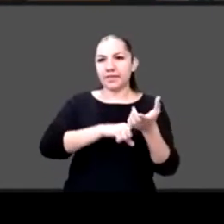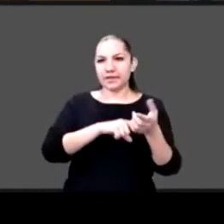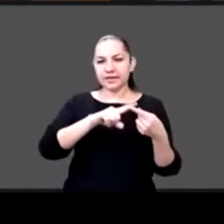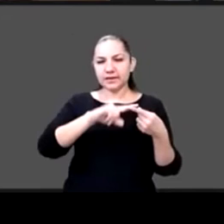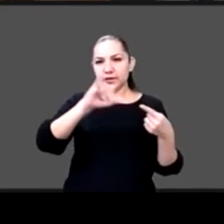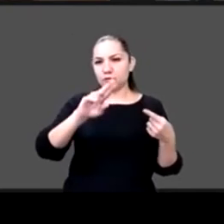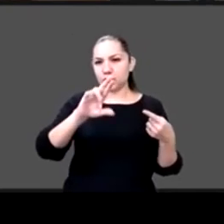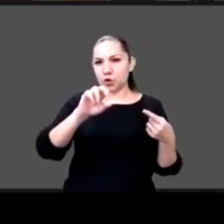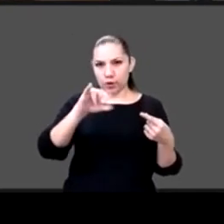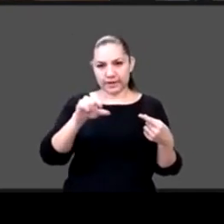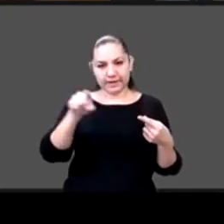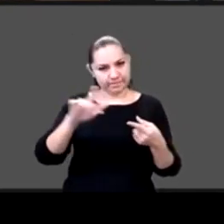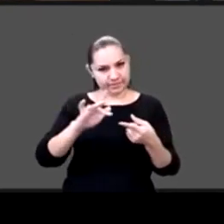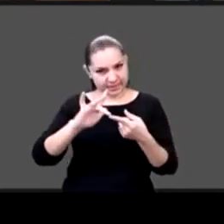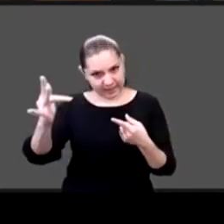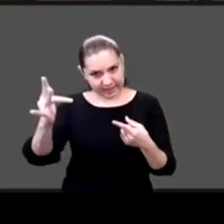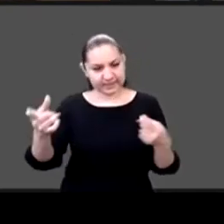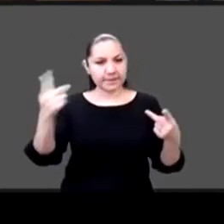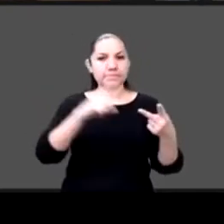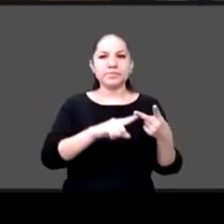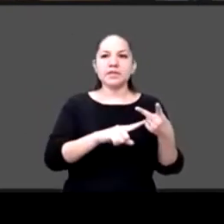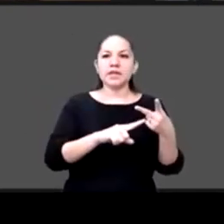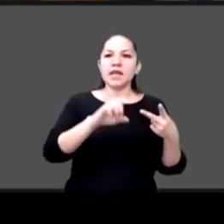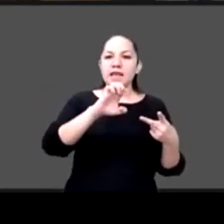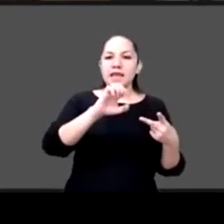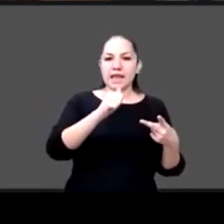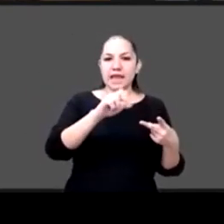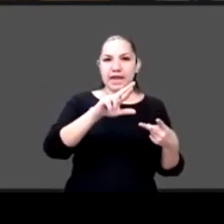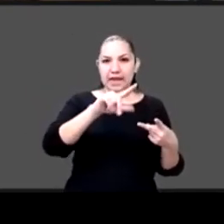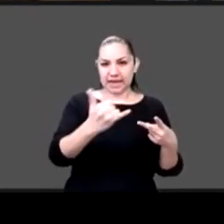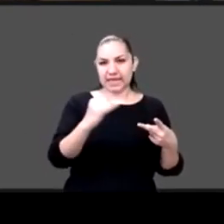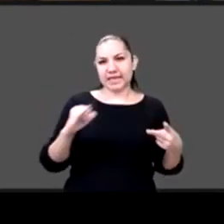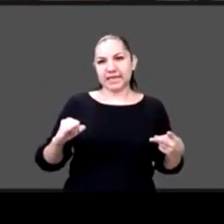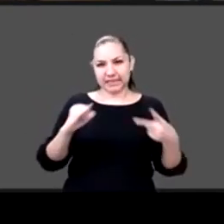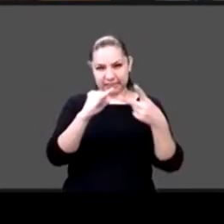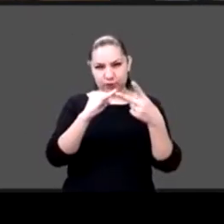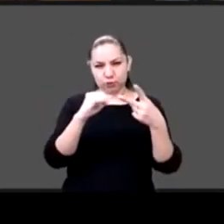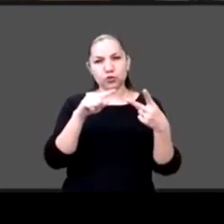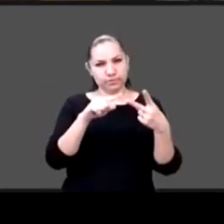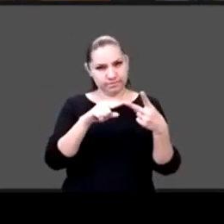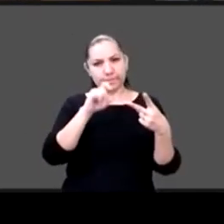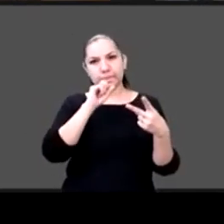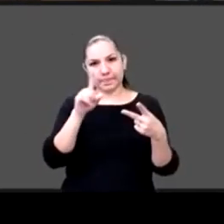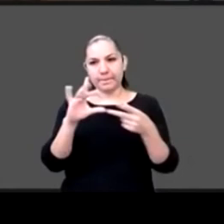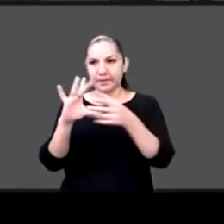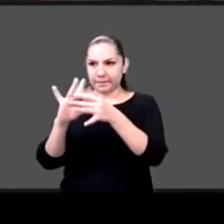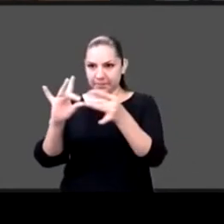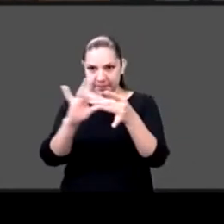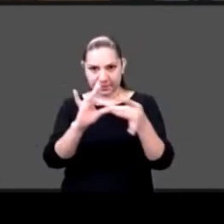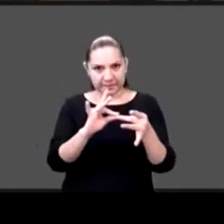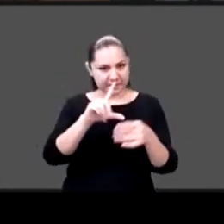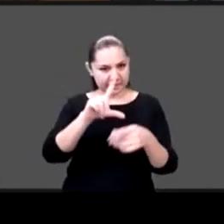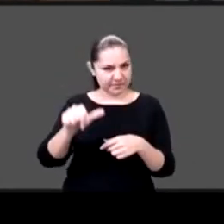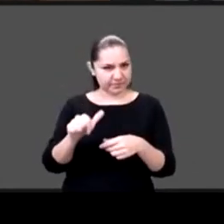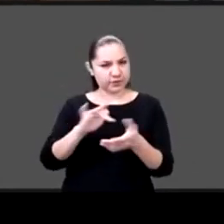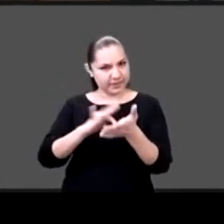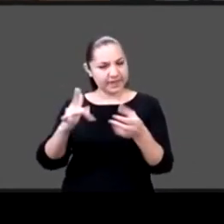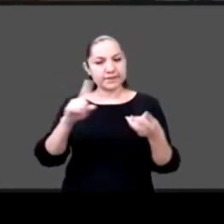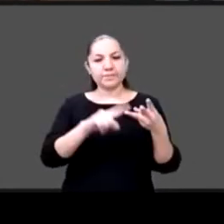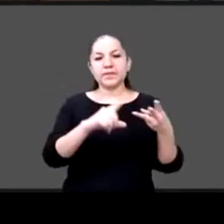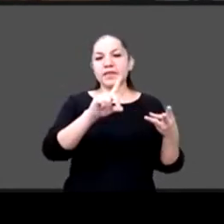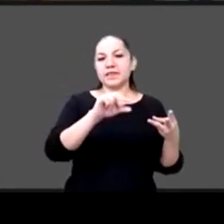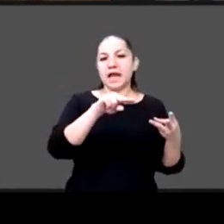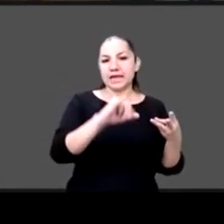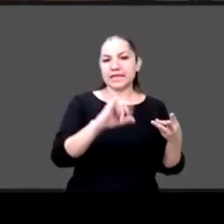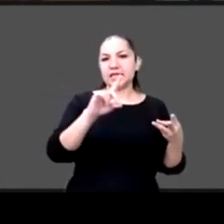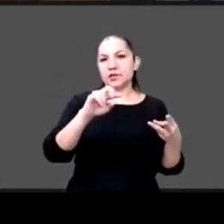contigo. Ana Yancy Varas de Early Institute, que también tienen, ahorita vamos a escuchar sus experiencias. Y Dani Dorantes. Dani, un gusto de